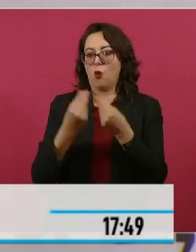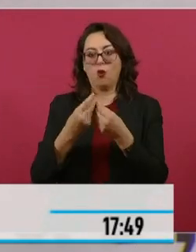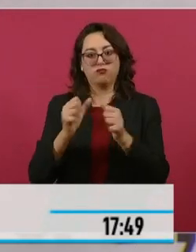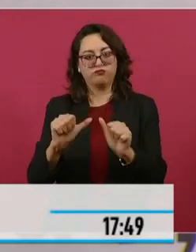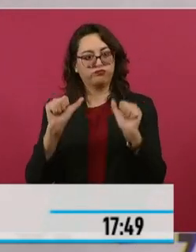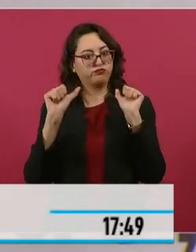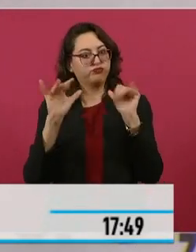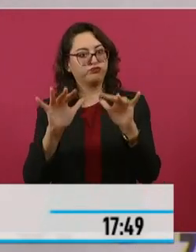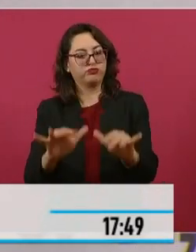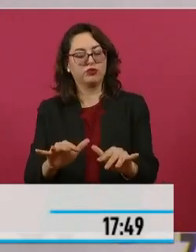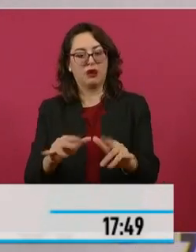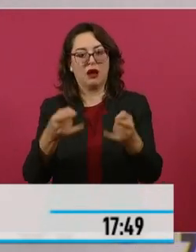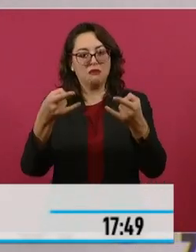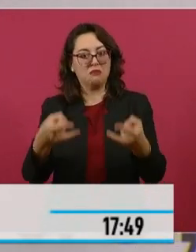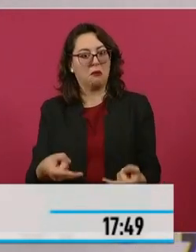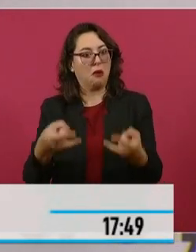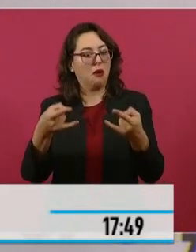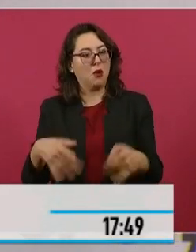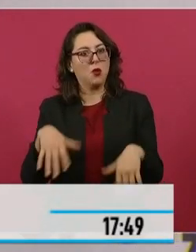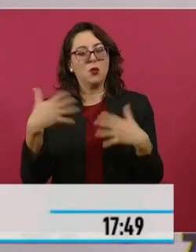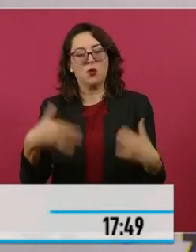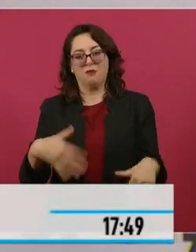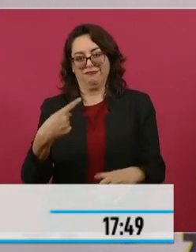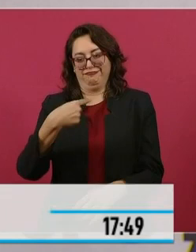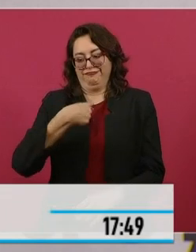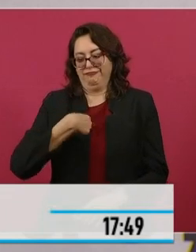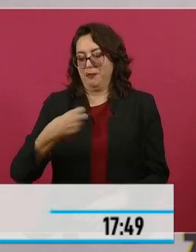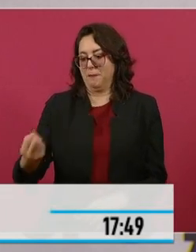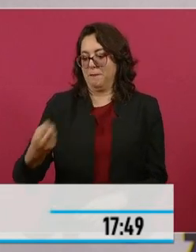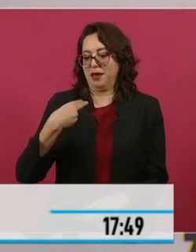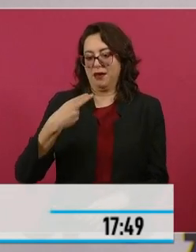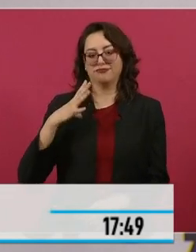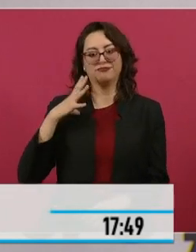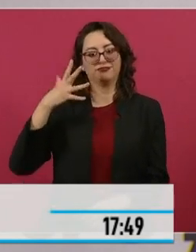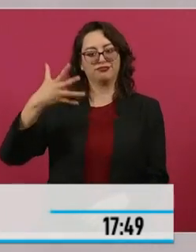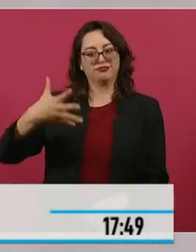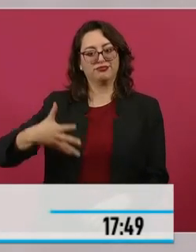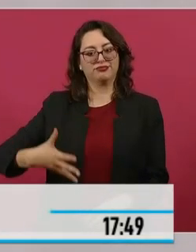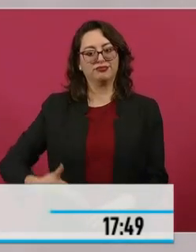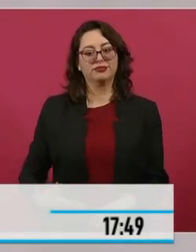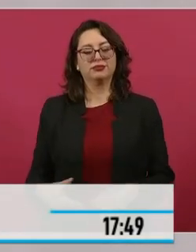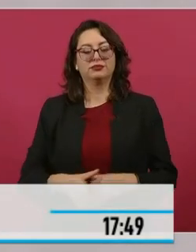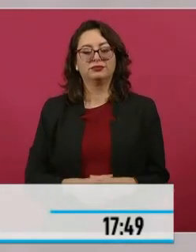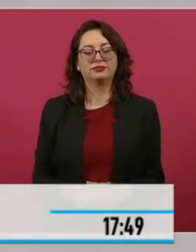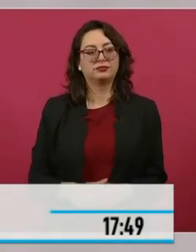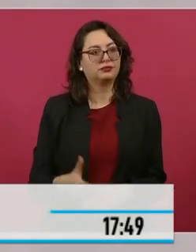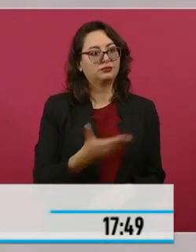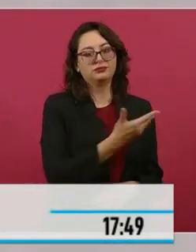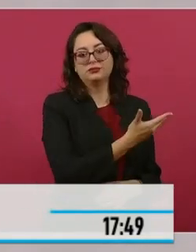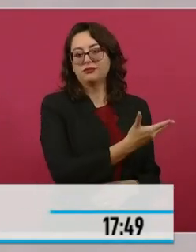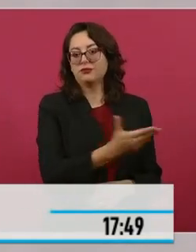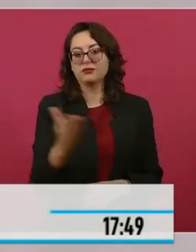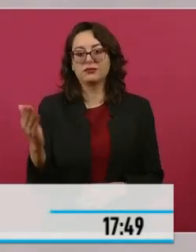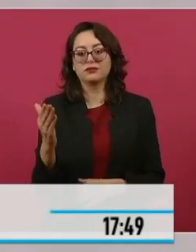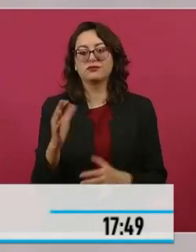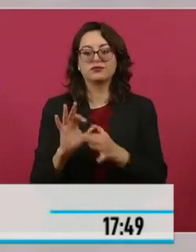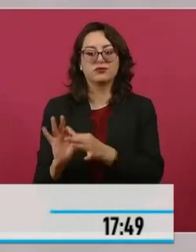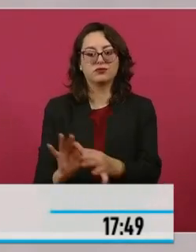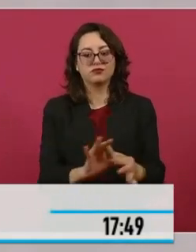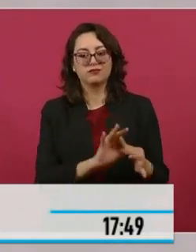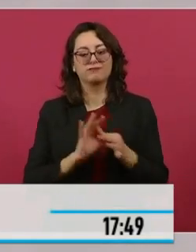es la principal plaza pública de nuestra nación, frente a un pueblo que unido